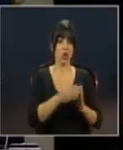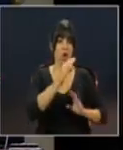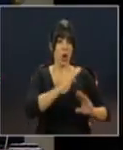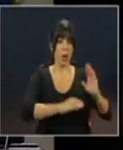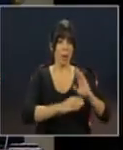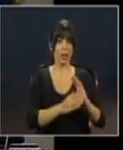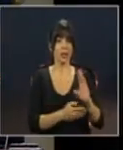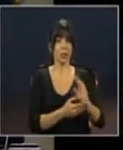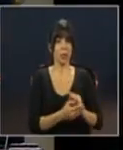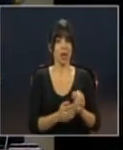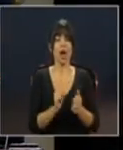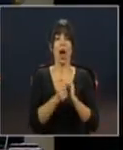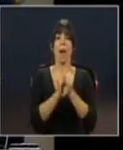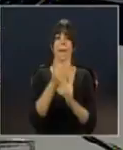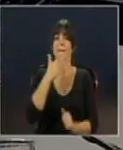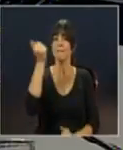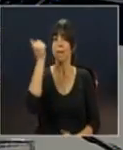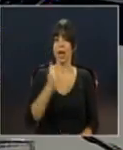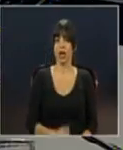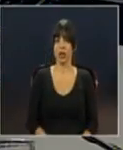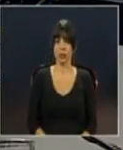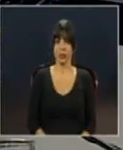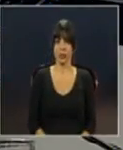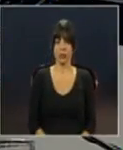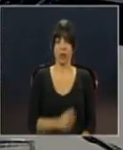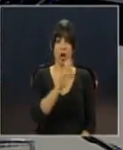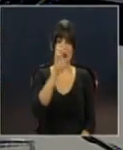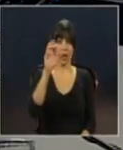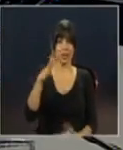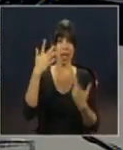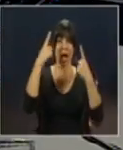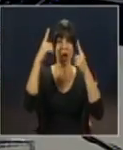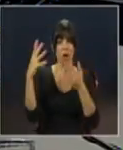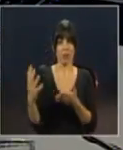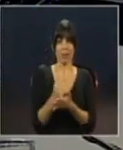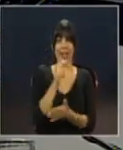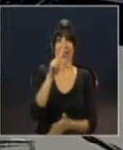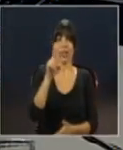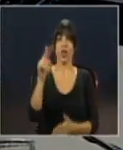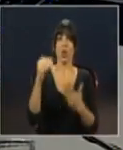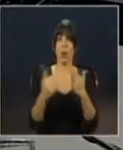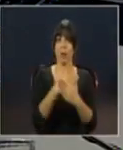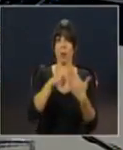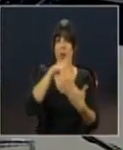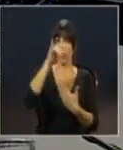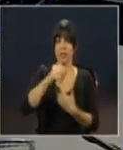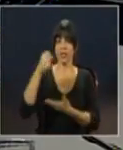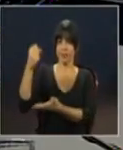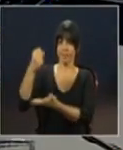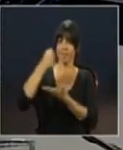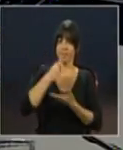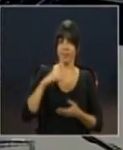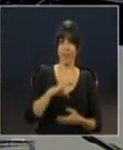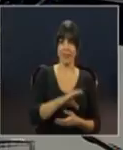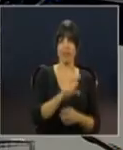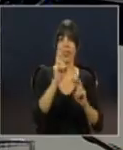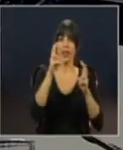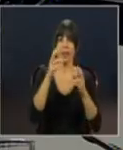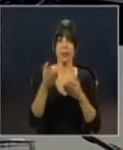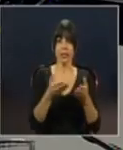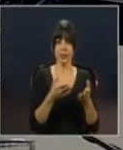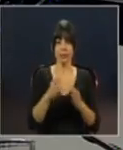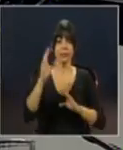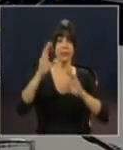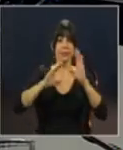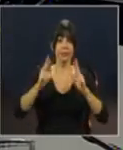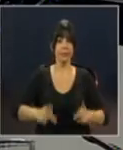mejorar nuestra competitividad. Costa Rica logró captar 32 nuevos proyectos de inversión en los sectores de servicios,